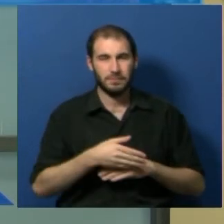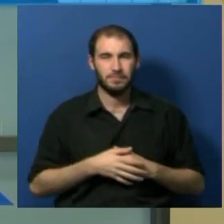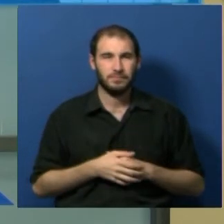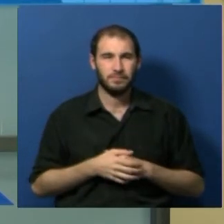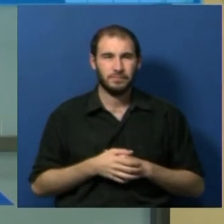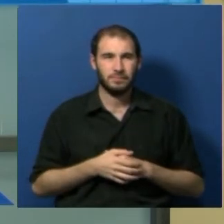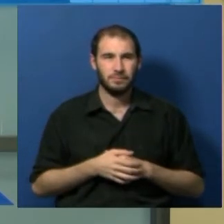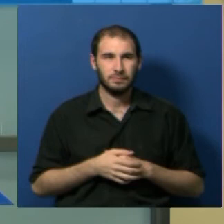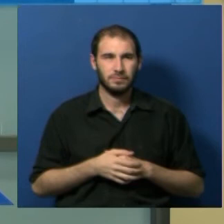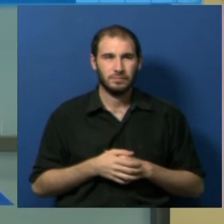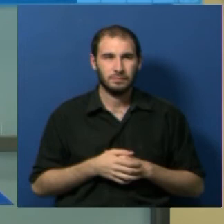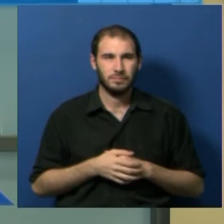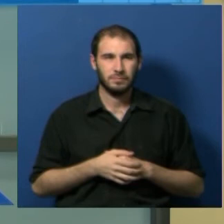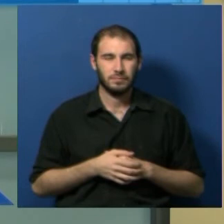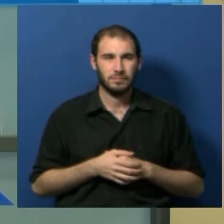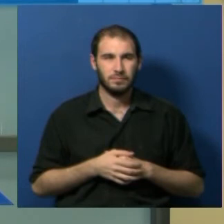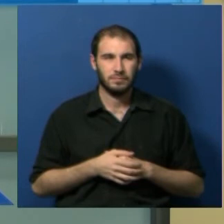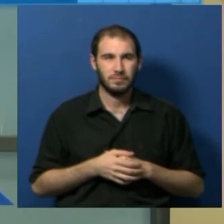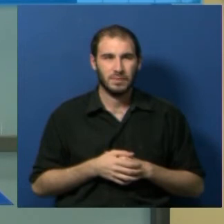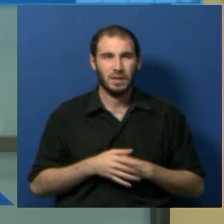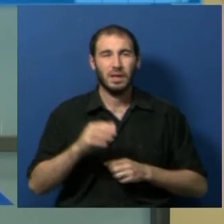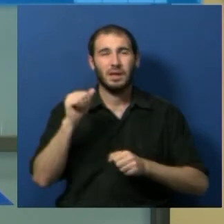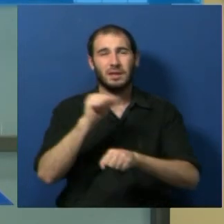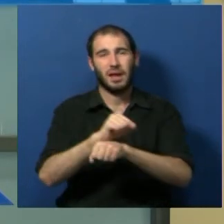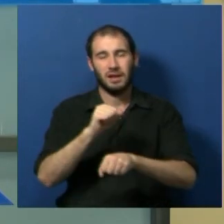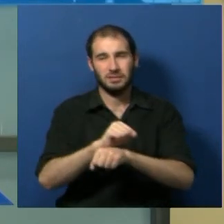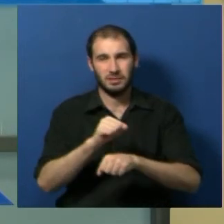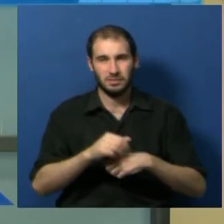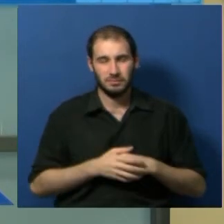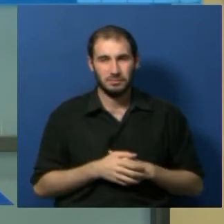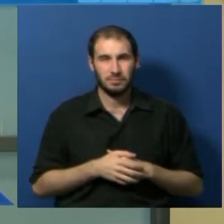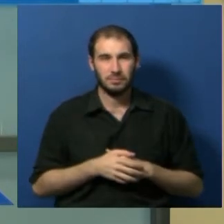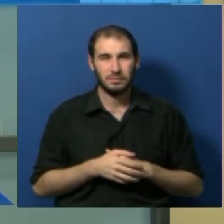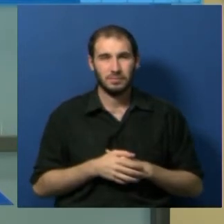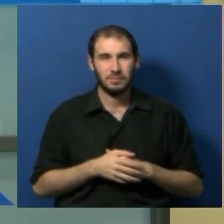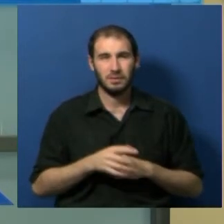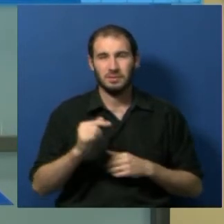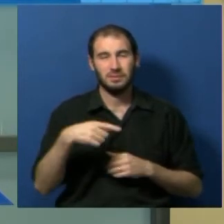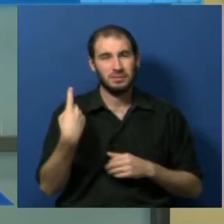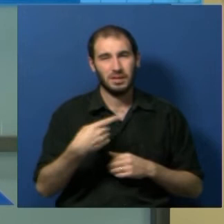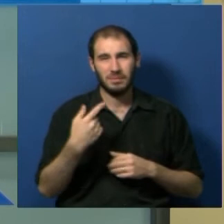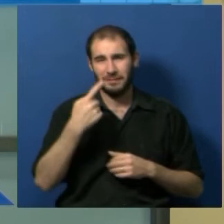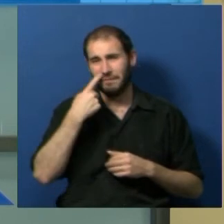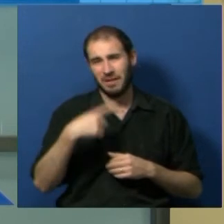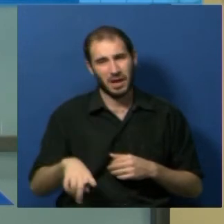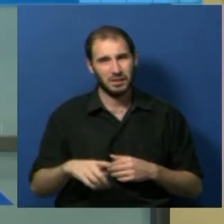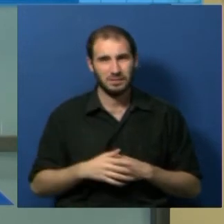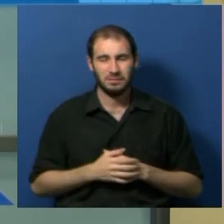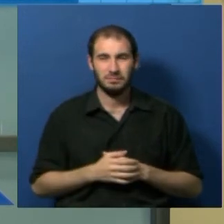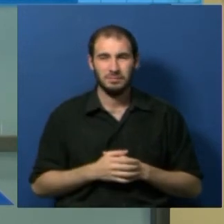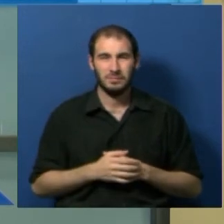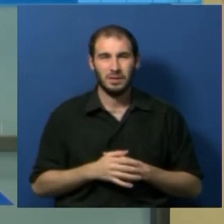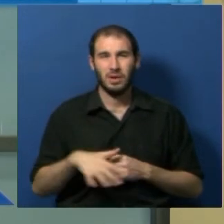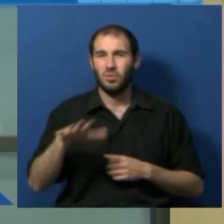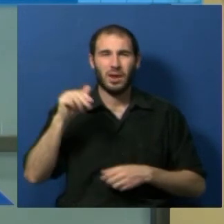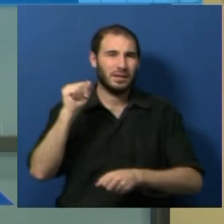presencia. Uh-huh. Entonces, las cárceles eran, son y van a ser feas, y van a ser